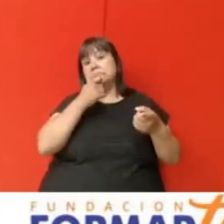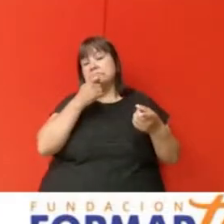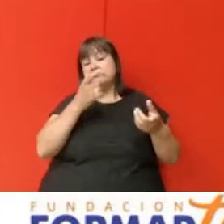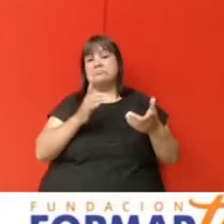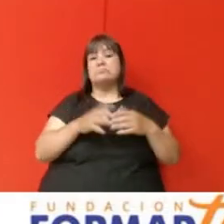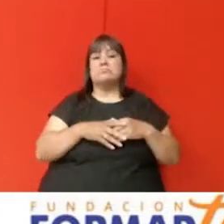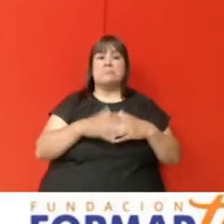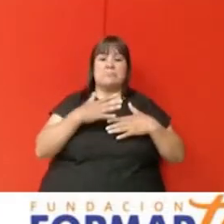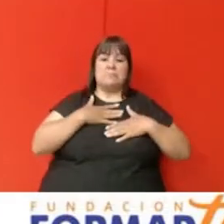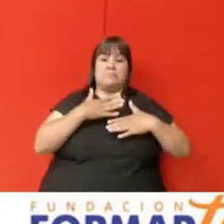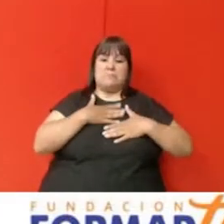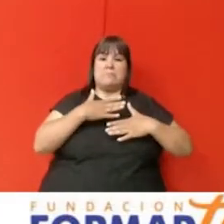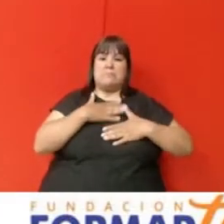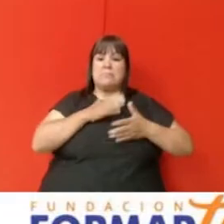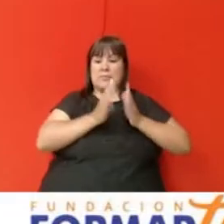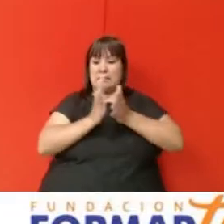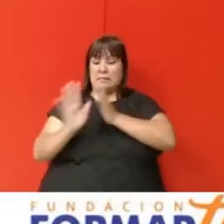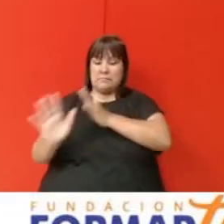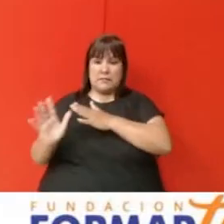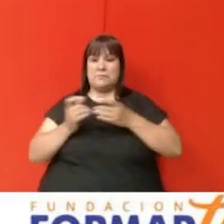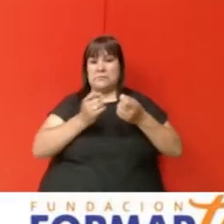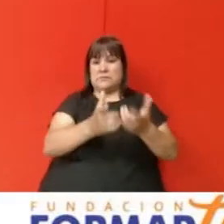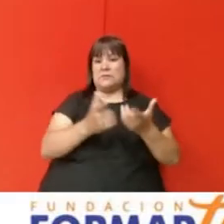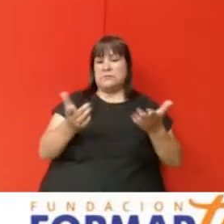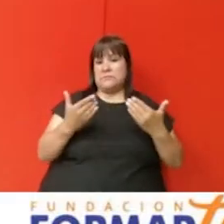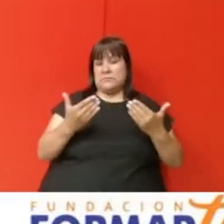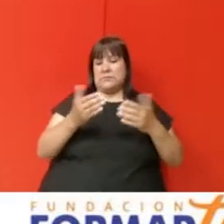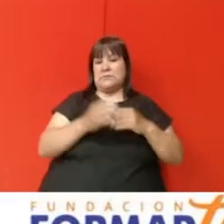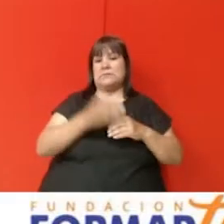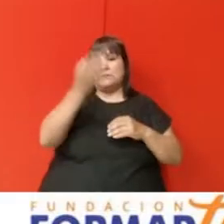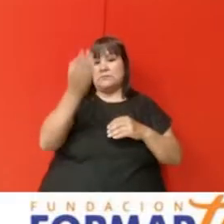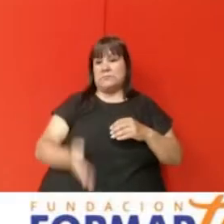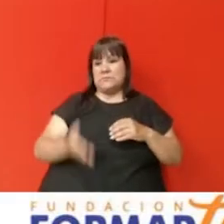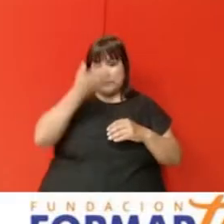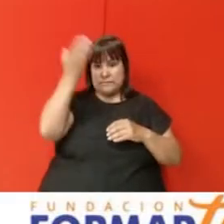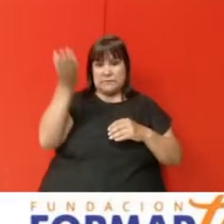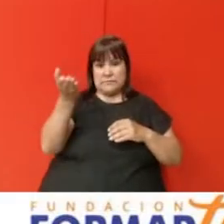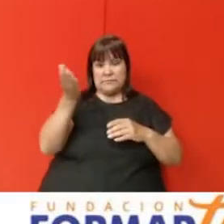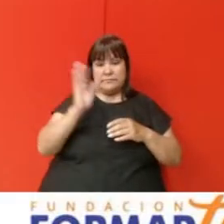respiratoria domiciliaria, cosa que nosotros los podemos hacer, y obviamente pacientes oncológicos.